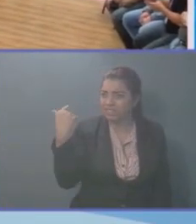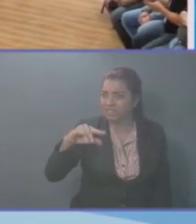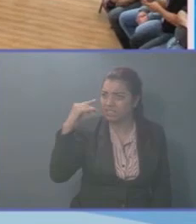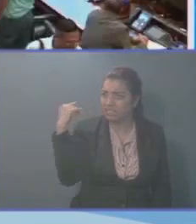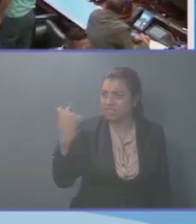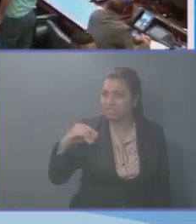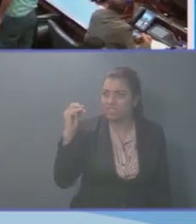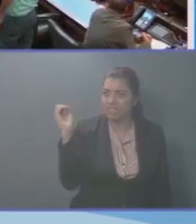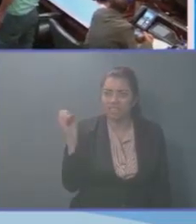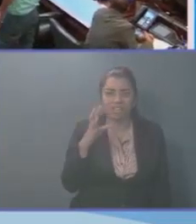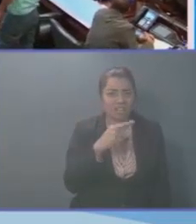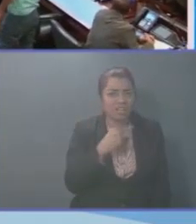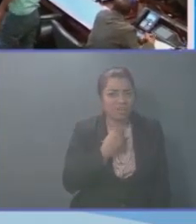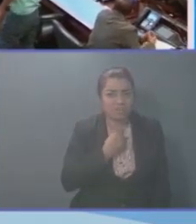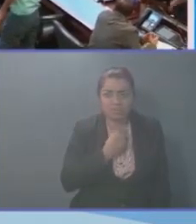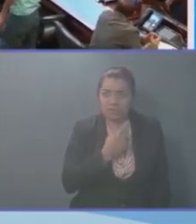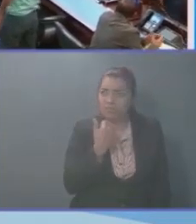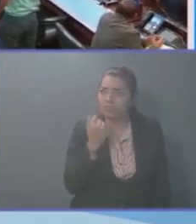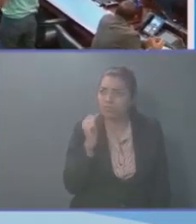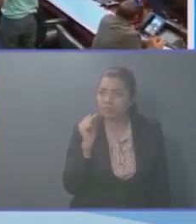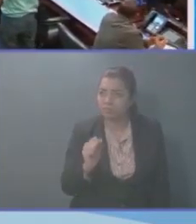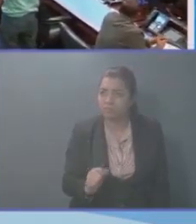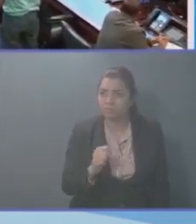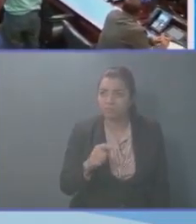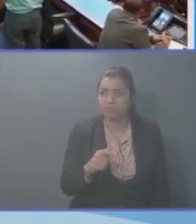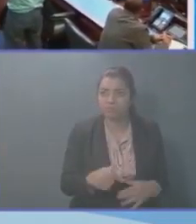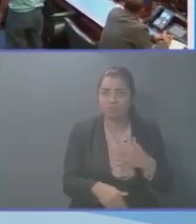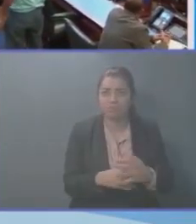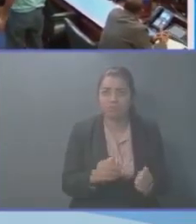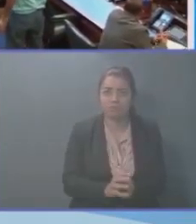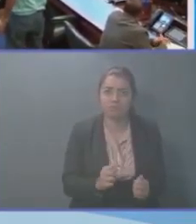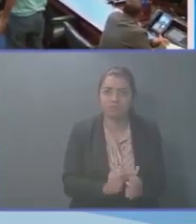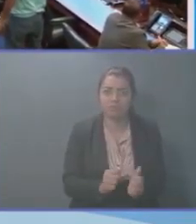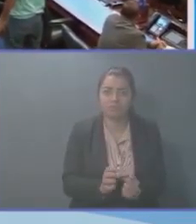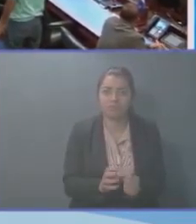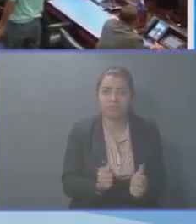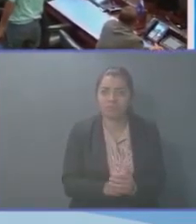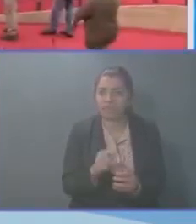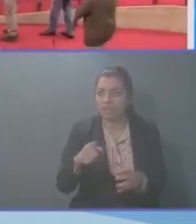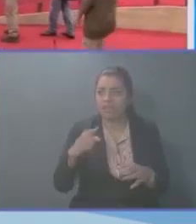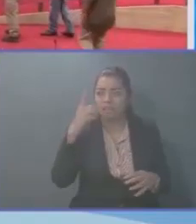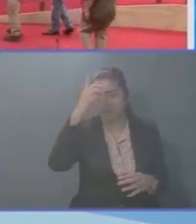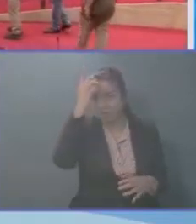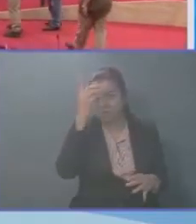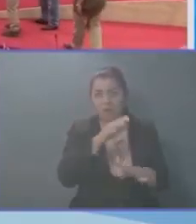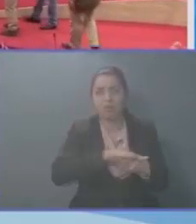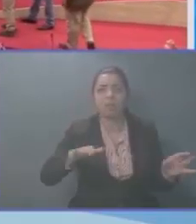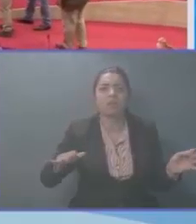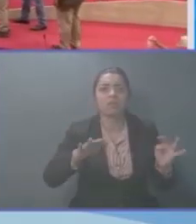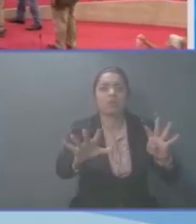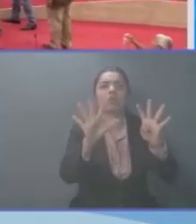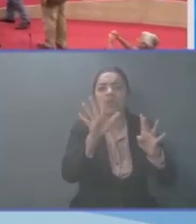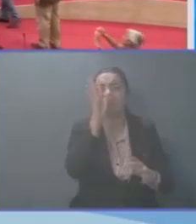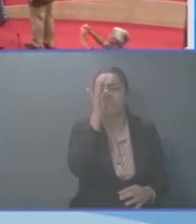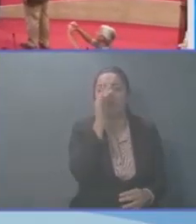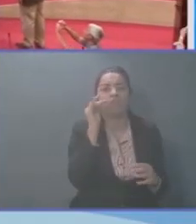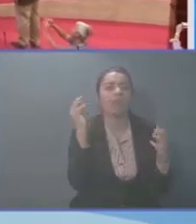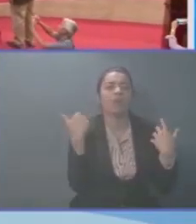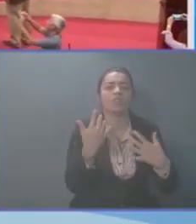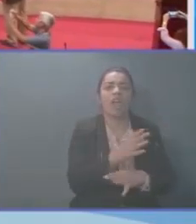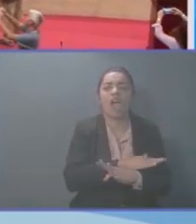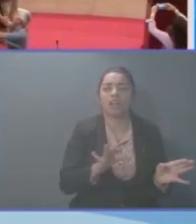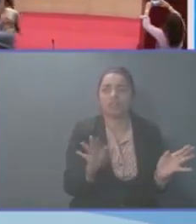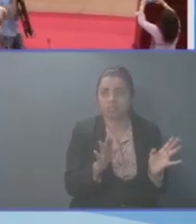que podría irse profundizando más esta crisis, que no terminó el domingo, pues porque no es que pasó el domingo y ya, hasta